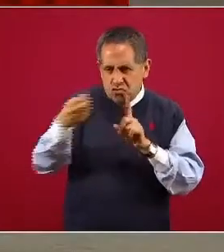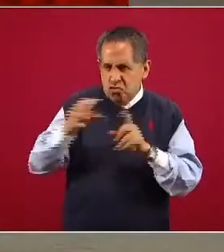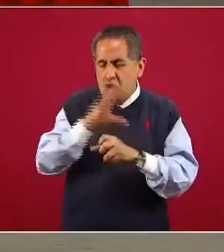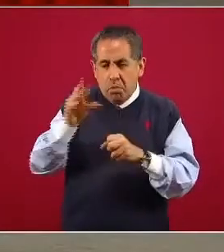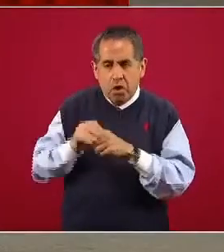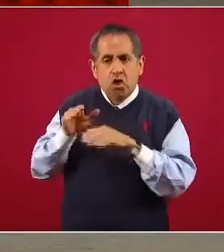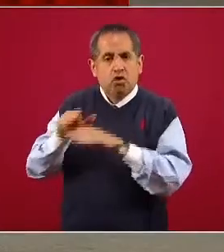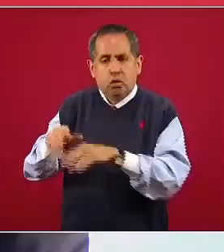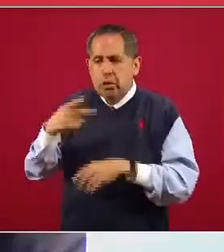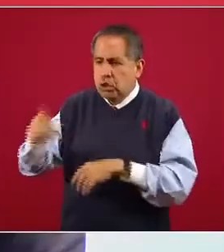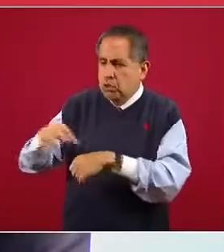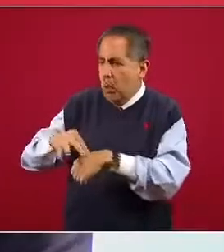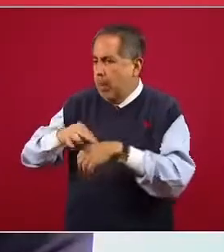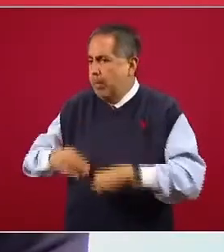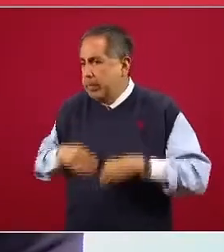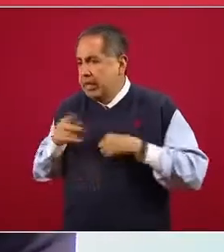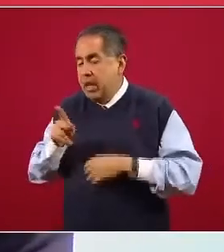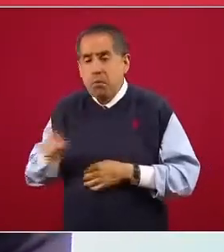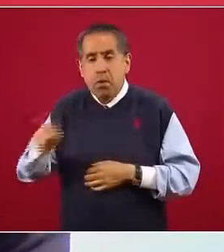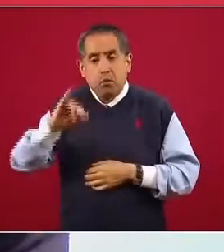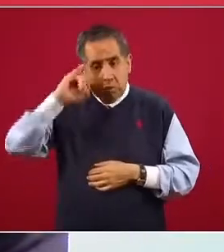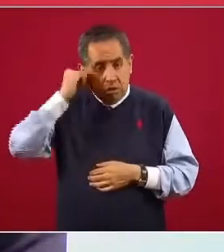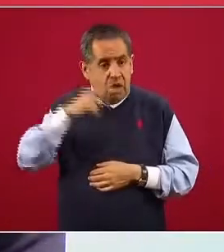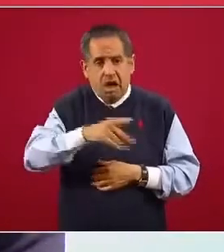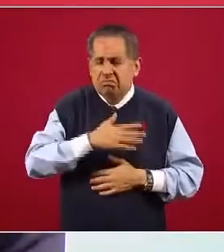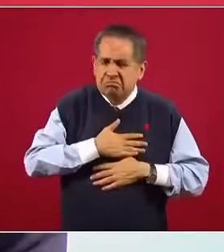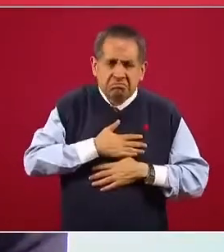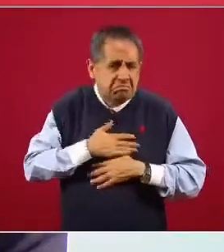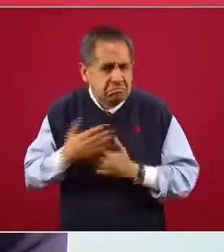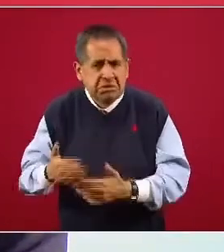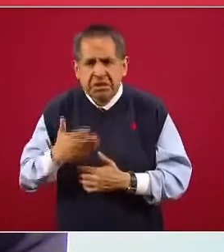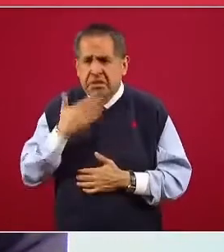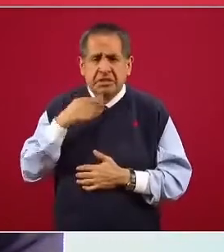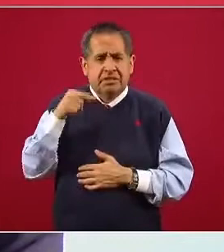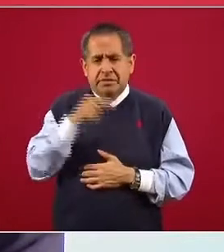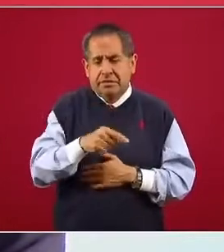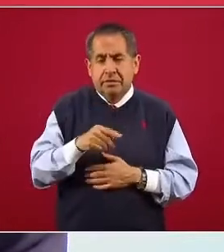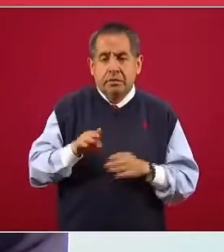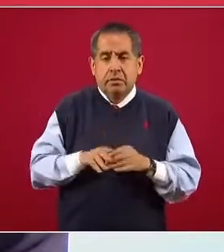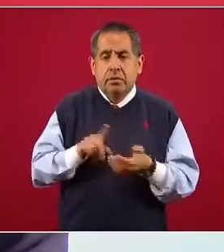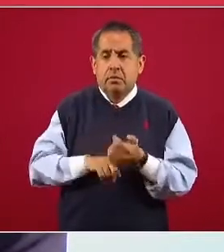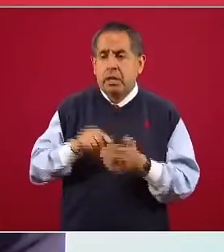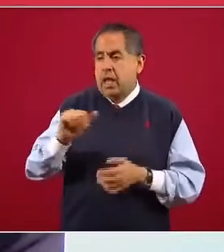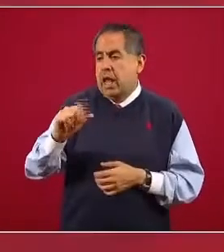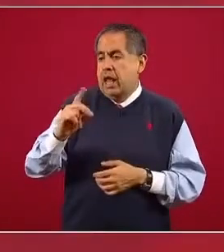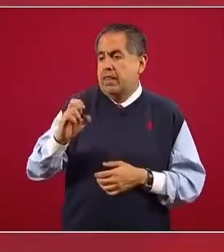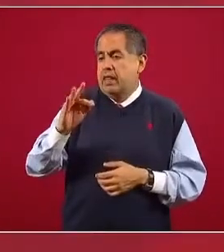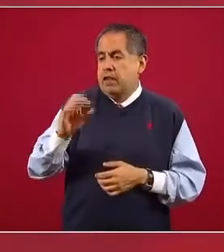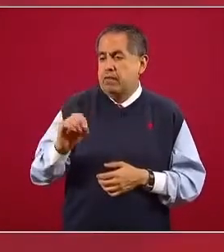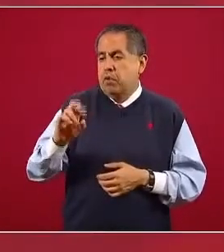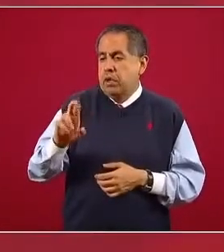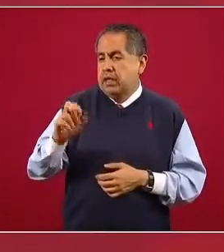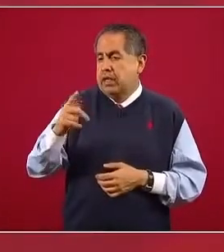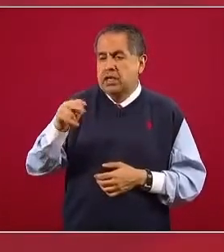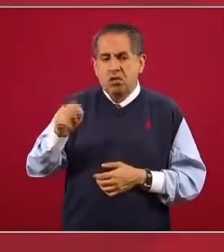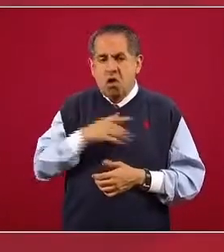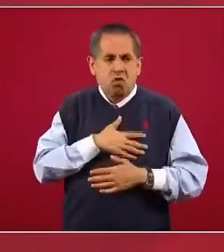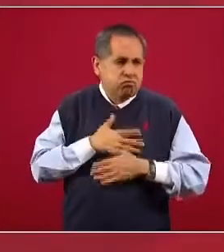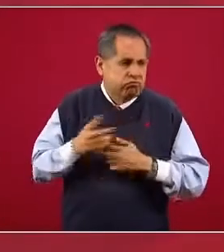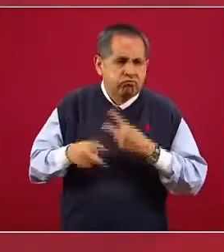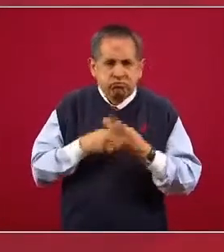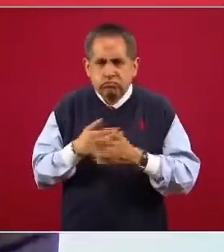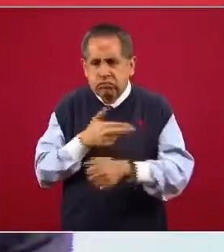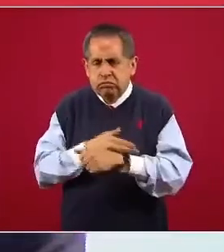estructurada sobre estas realidades y además con una enorme disposición, que es Adelfo Regino, y con una enorme disposición a